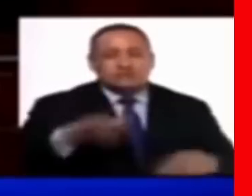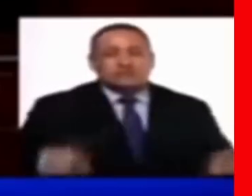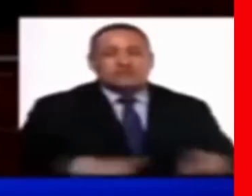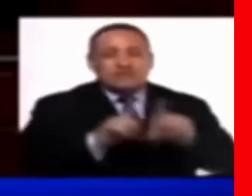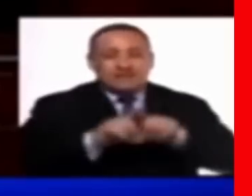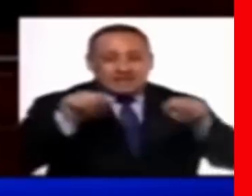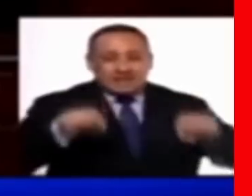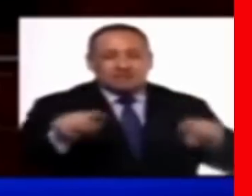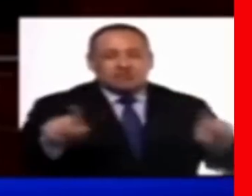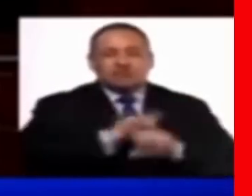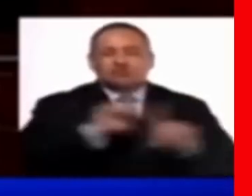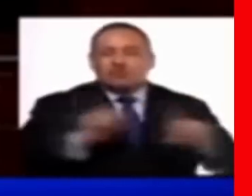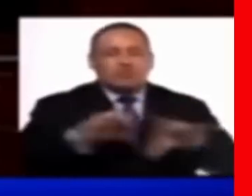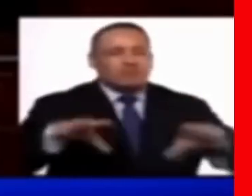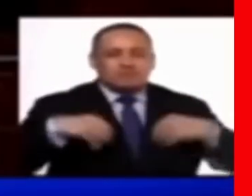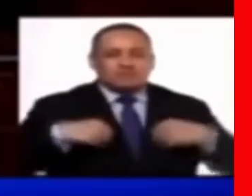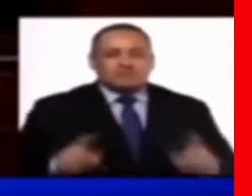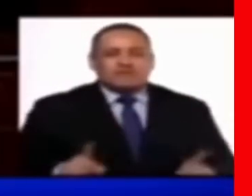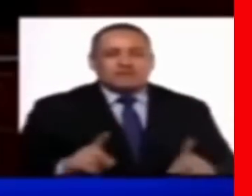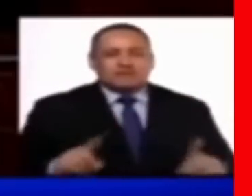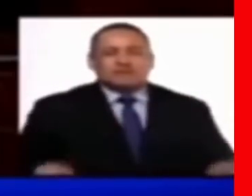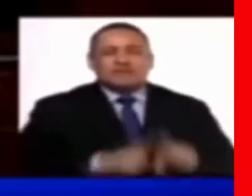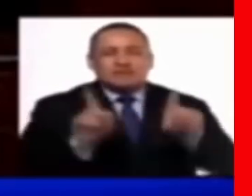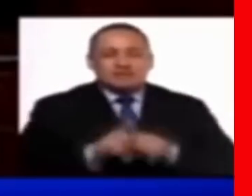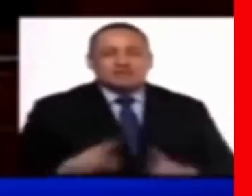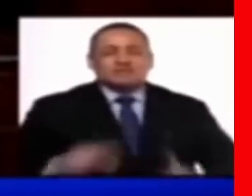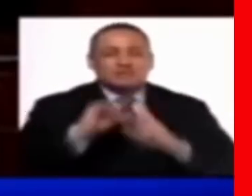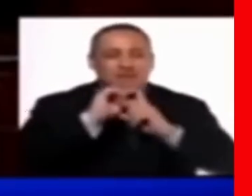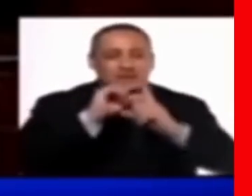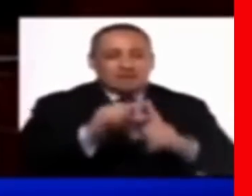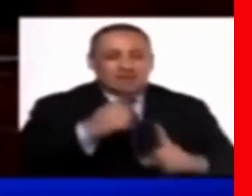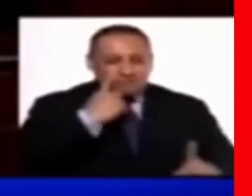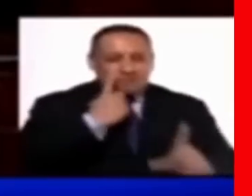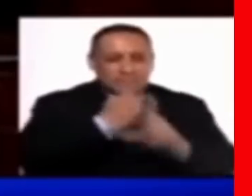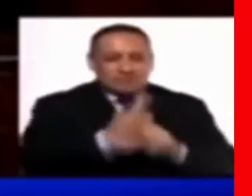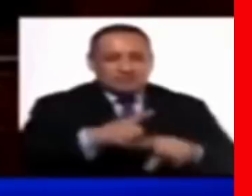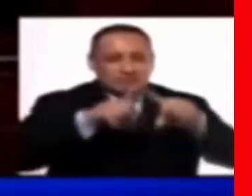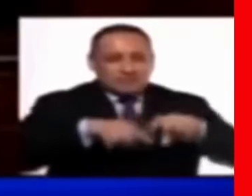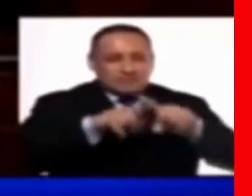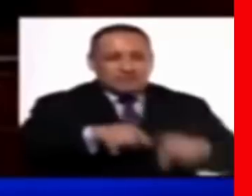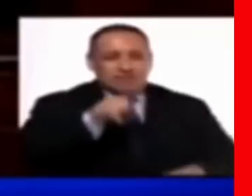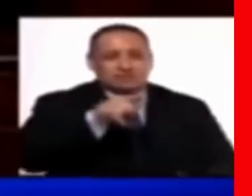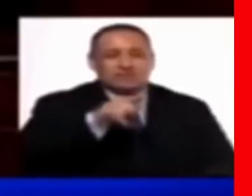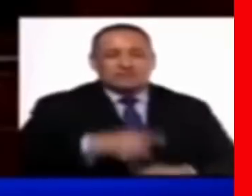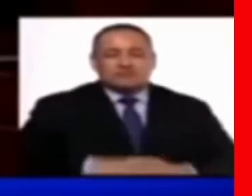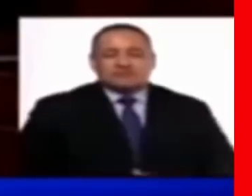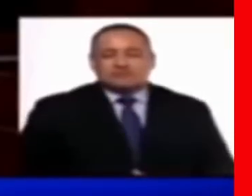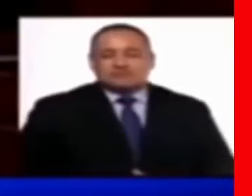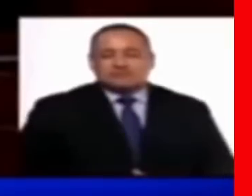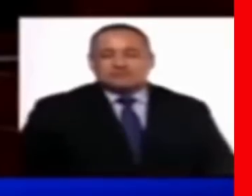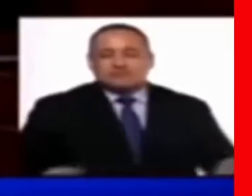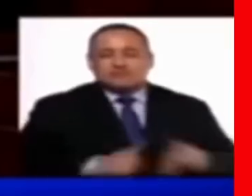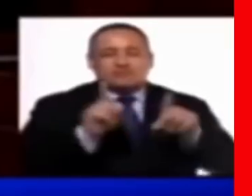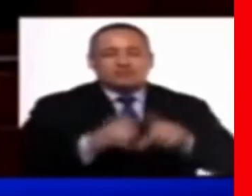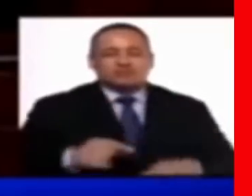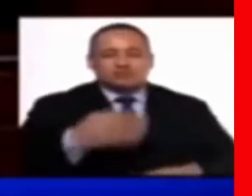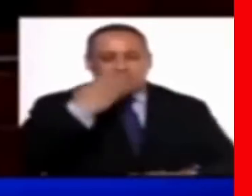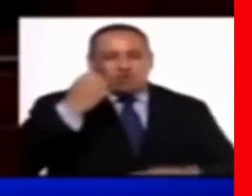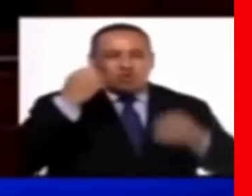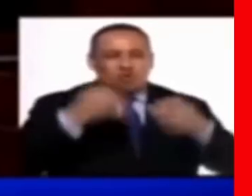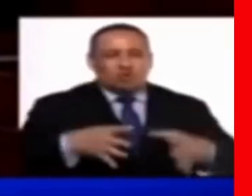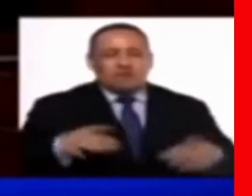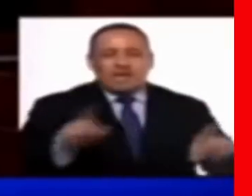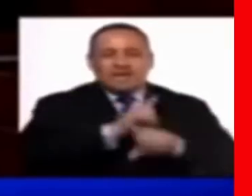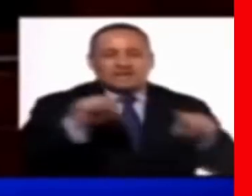Eso no lo vamos a permitir. Esa cuenta es pendiente, señor. Su racismo no va a pasar